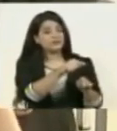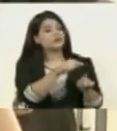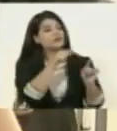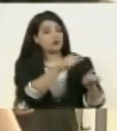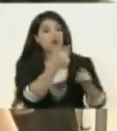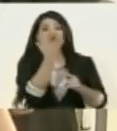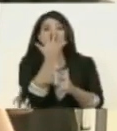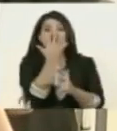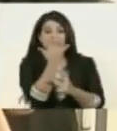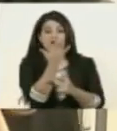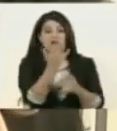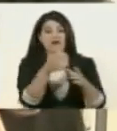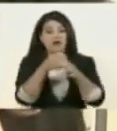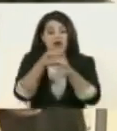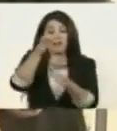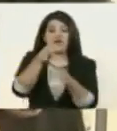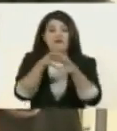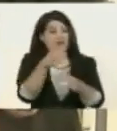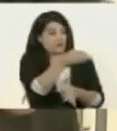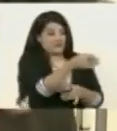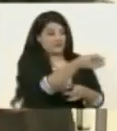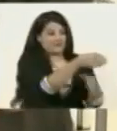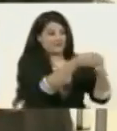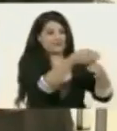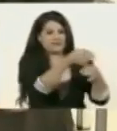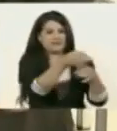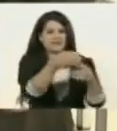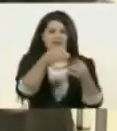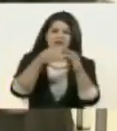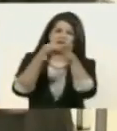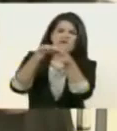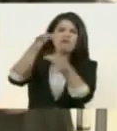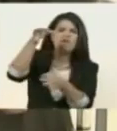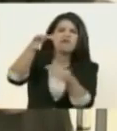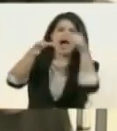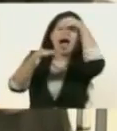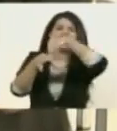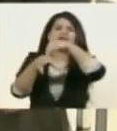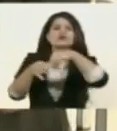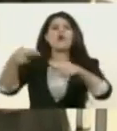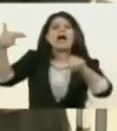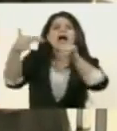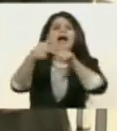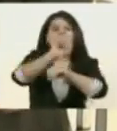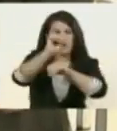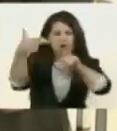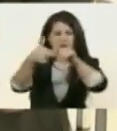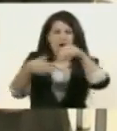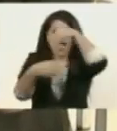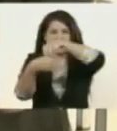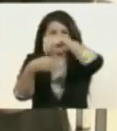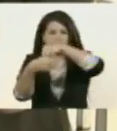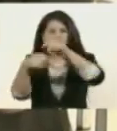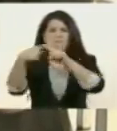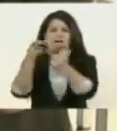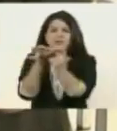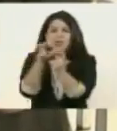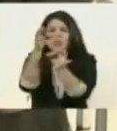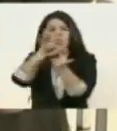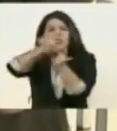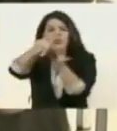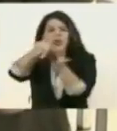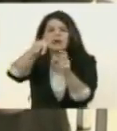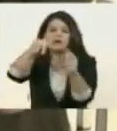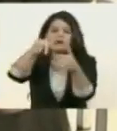con la botella esa que le habían puesto en la mano, que era, él me dice que era como una botella con gasolina y un pañito, un trapo, no